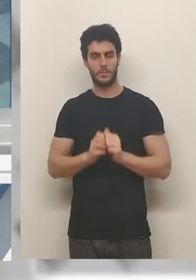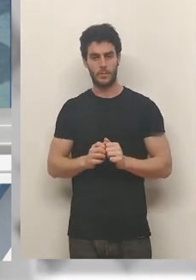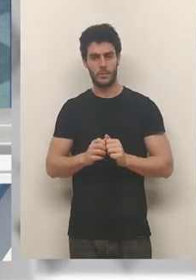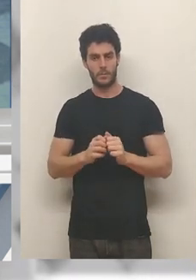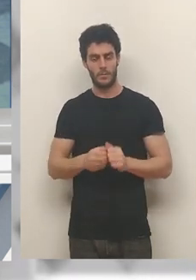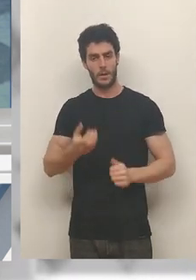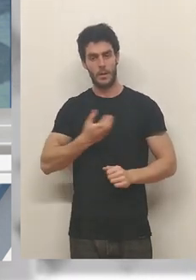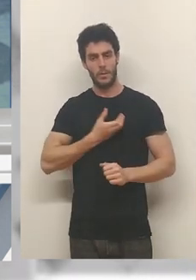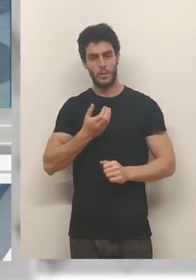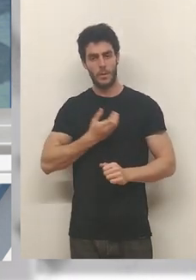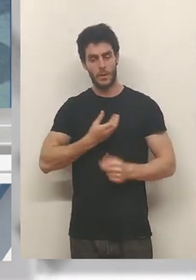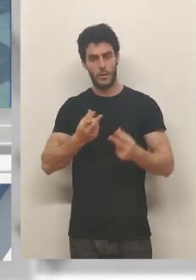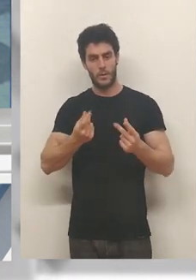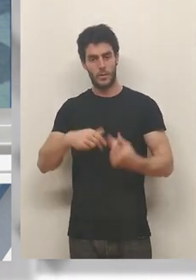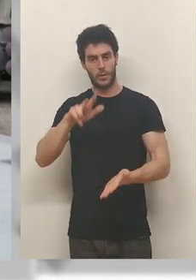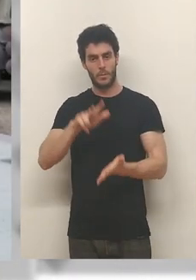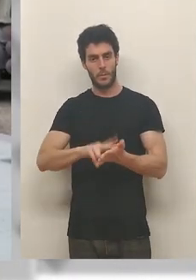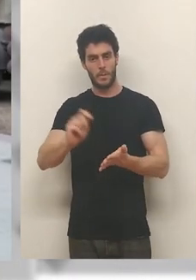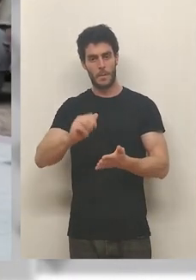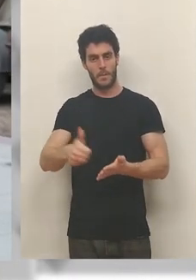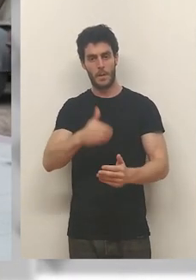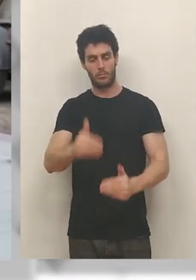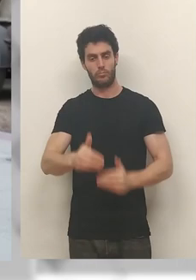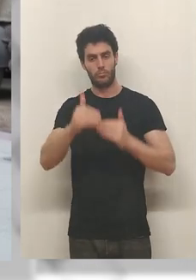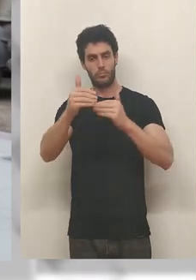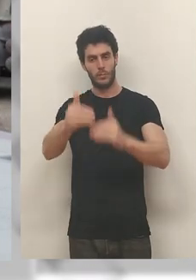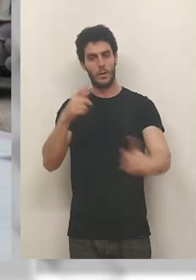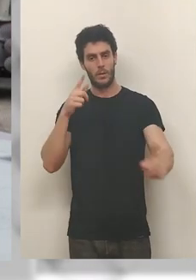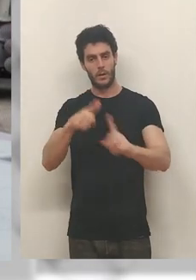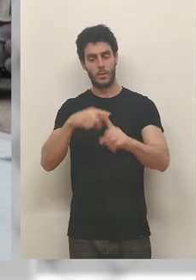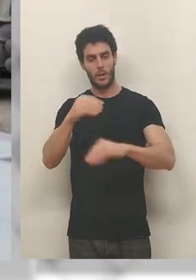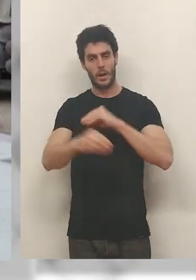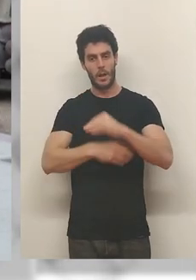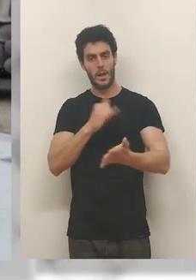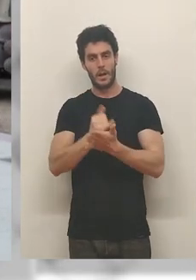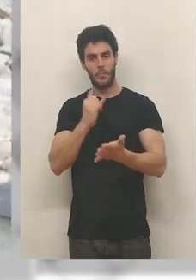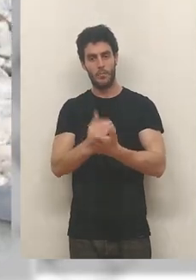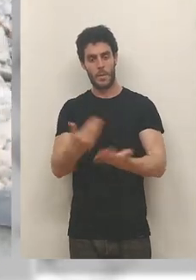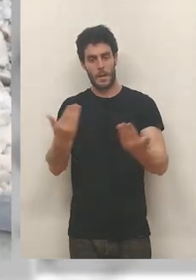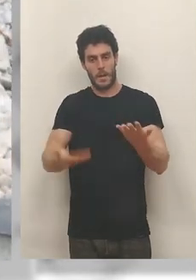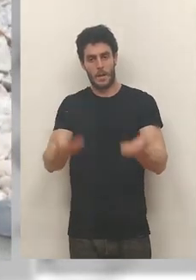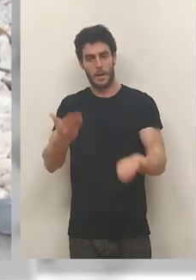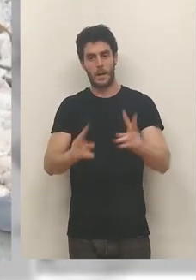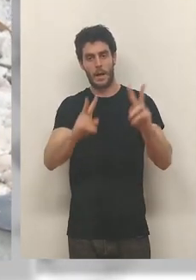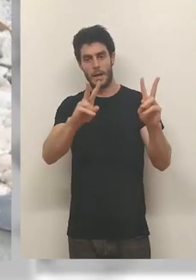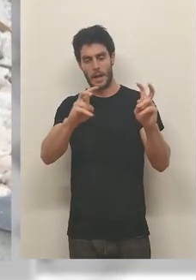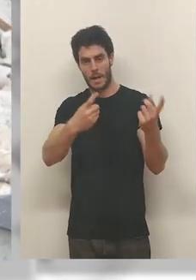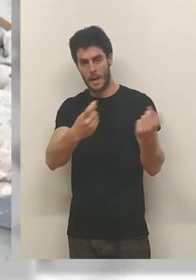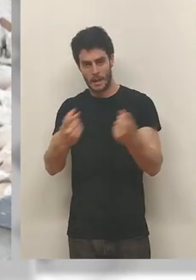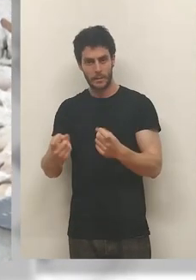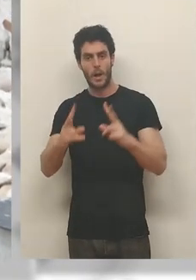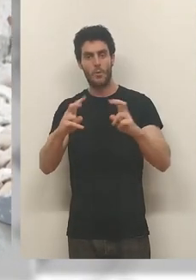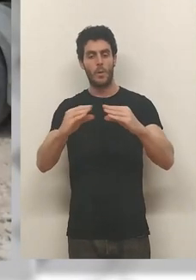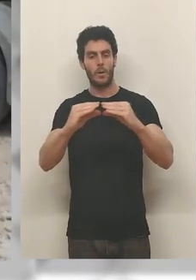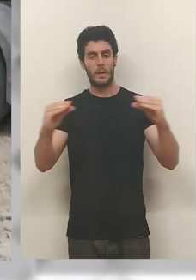tarde de lo inicialmente previsto. El Ayuntamiento de la Capital ha aprobado ampliar un mes más el plazo de ejecución para poder realizar la prueba de carga necesaria del